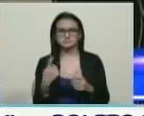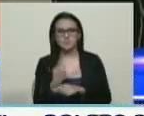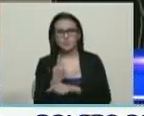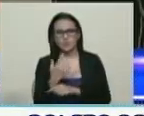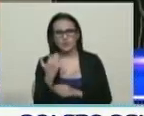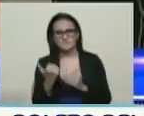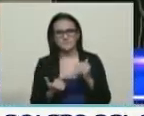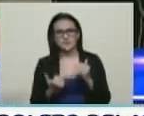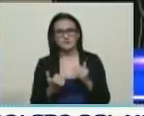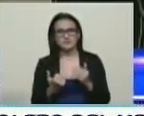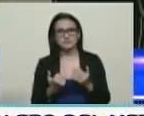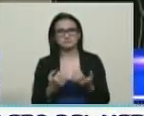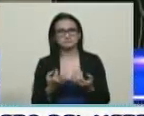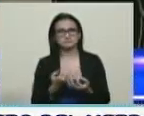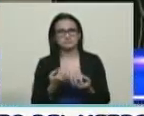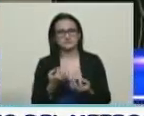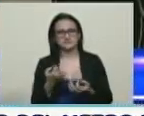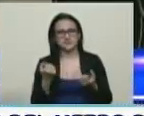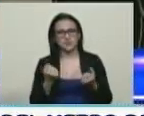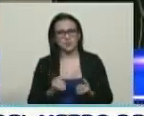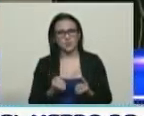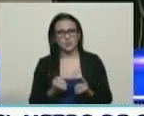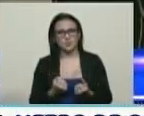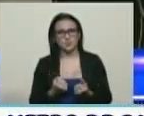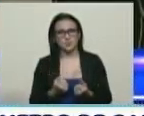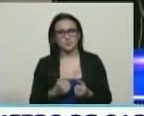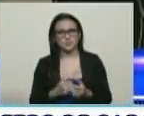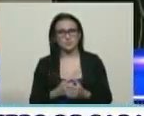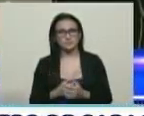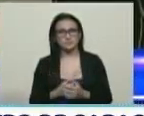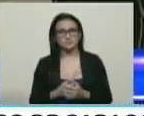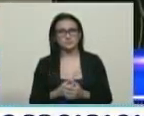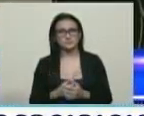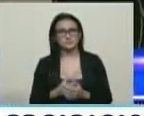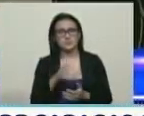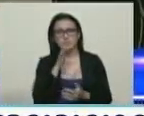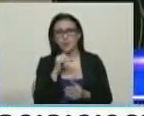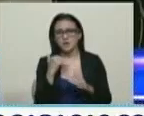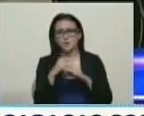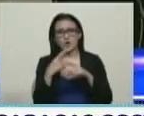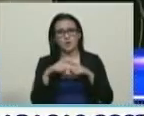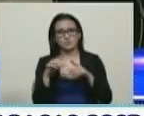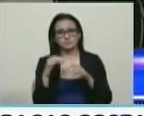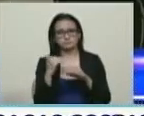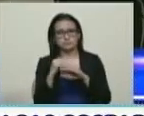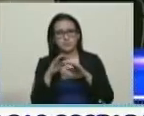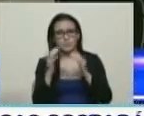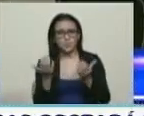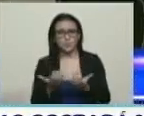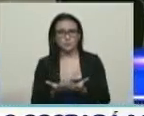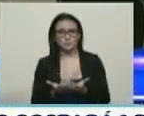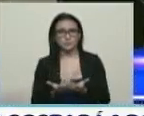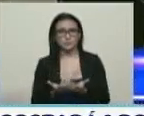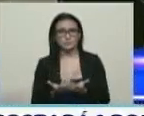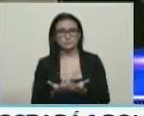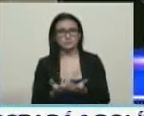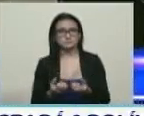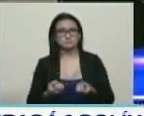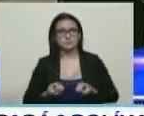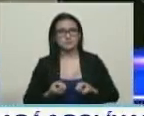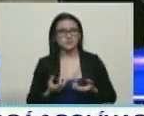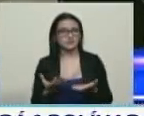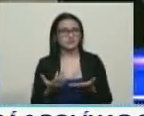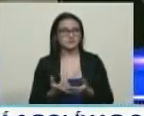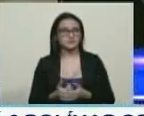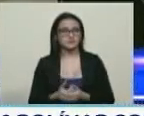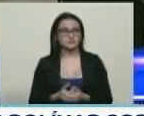un evento sumamente seguro, podemos decirlo, que no existe en el mundo entero, un evento que garantice sobre